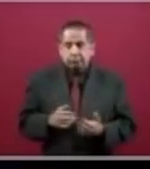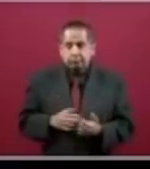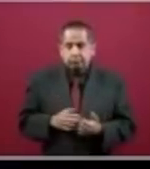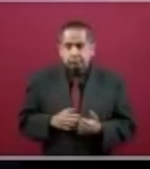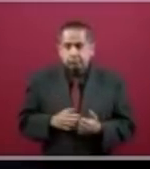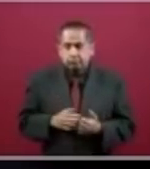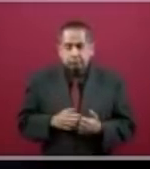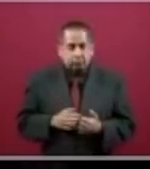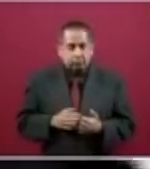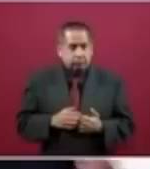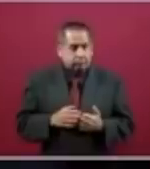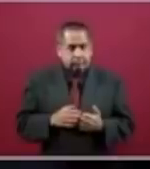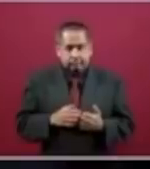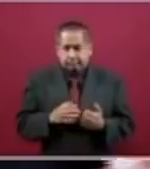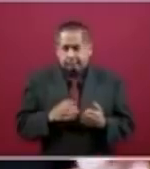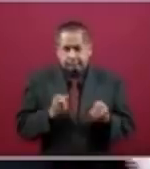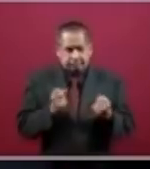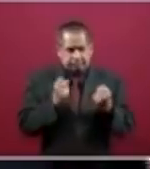cientos